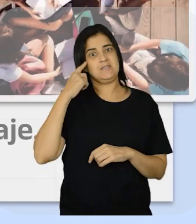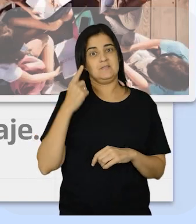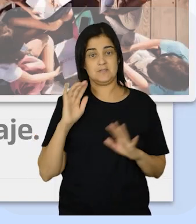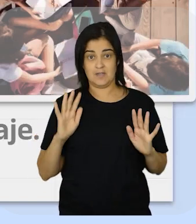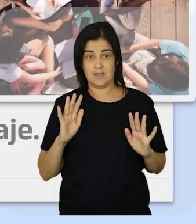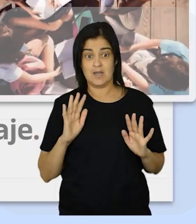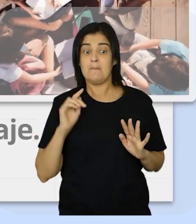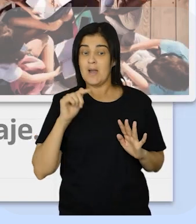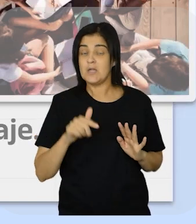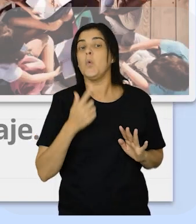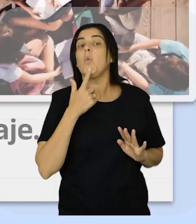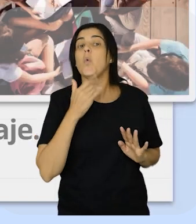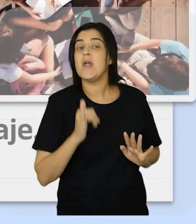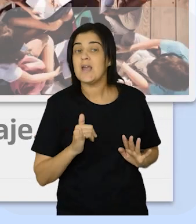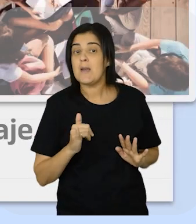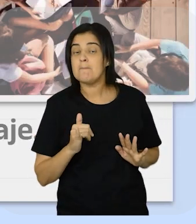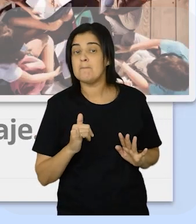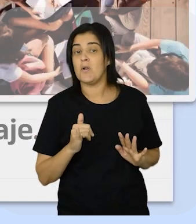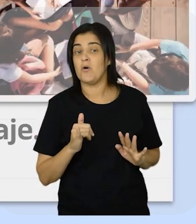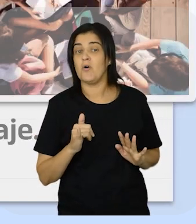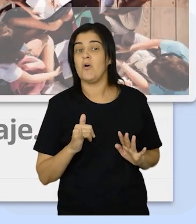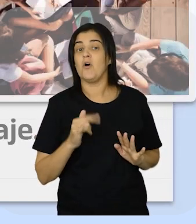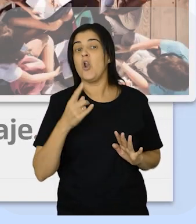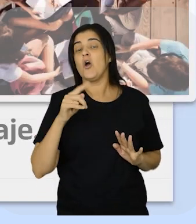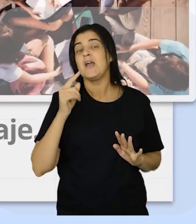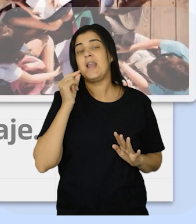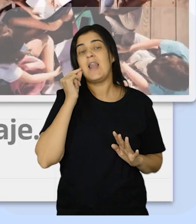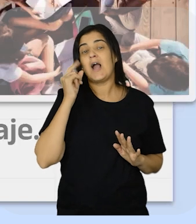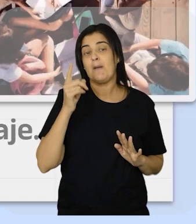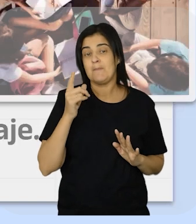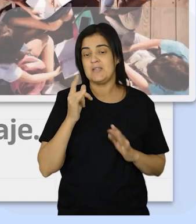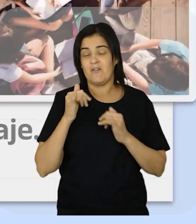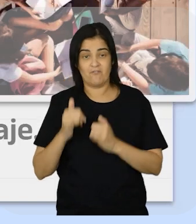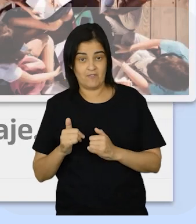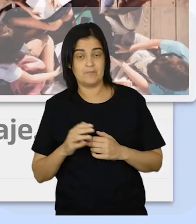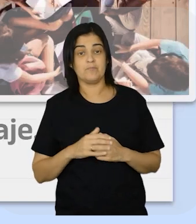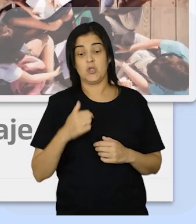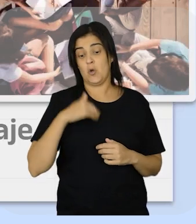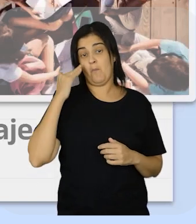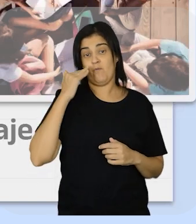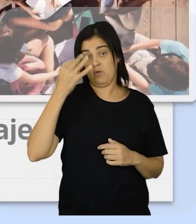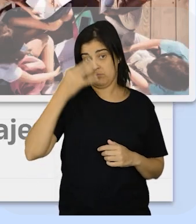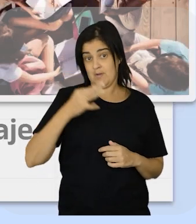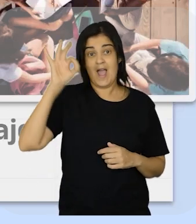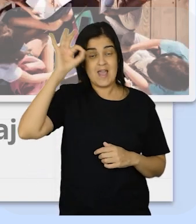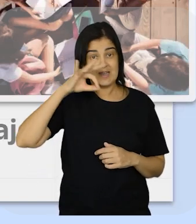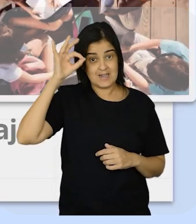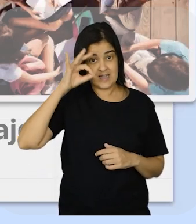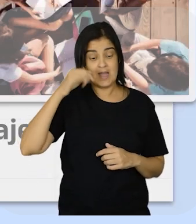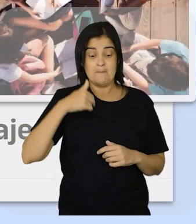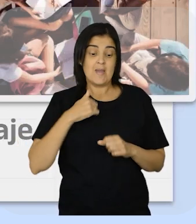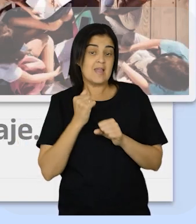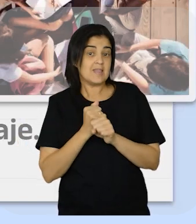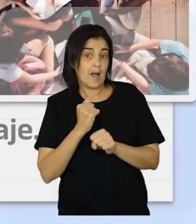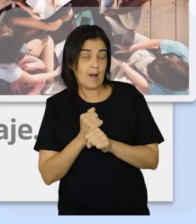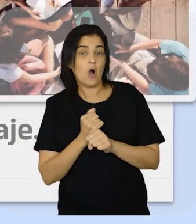Eso es claramente un ejemplo de mentalidad estática. ¿Ah? Yo soy profesor de inglés y en mi